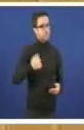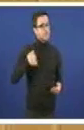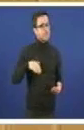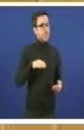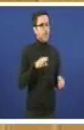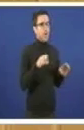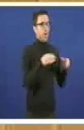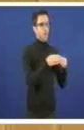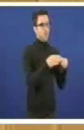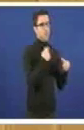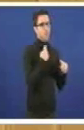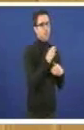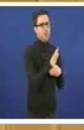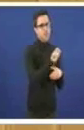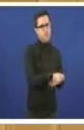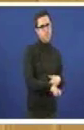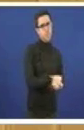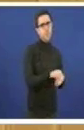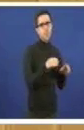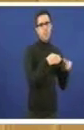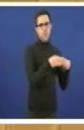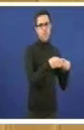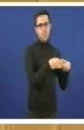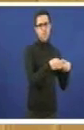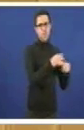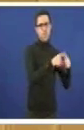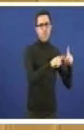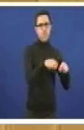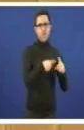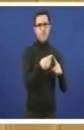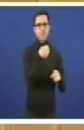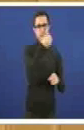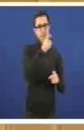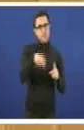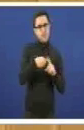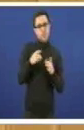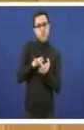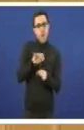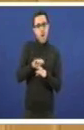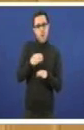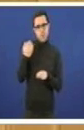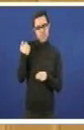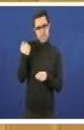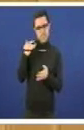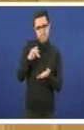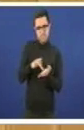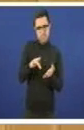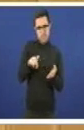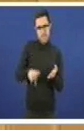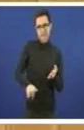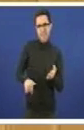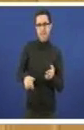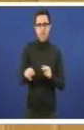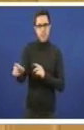e a portavoz socialista despois de escoitar a conselleira no anterior pleno onde vio aquí a dar resposta a interpelación do grupo